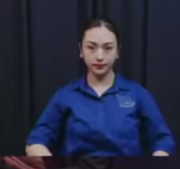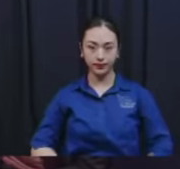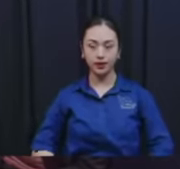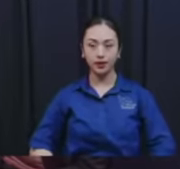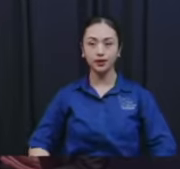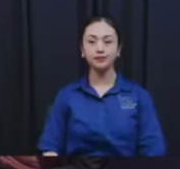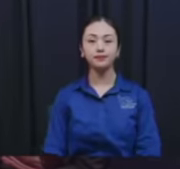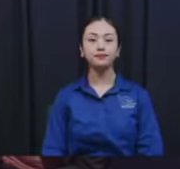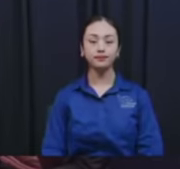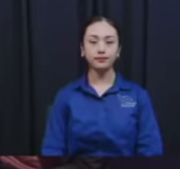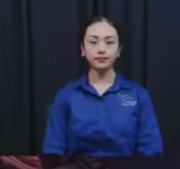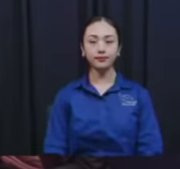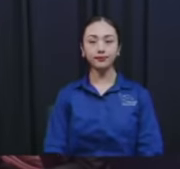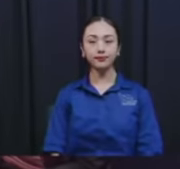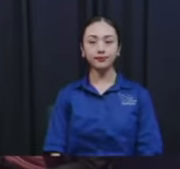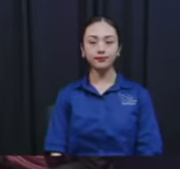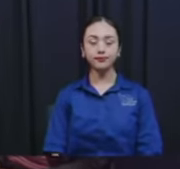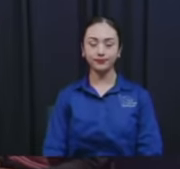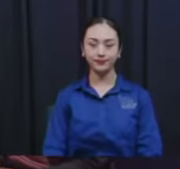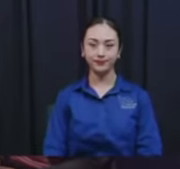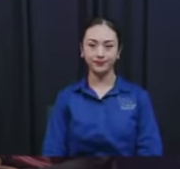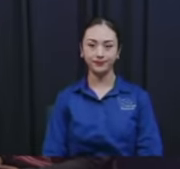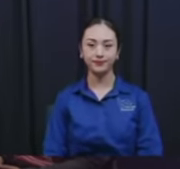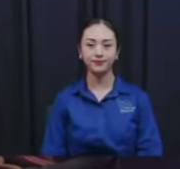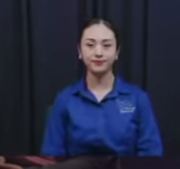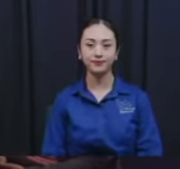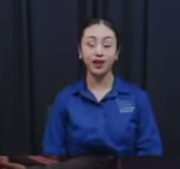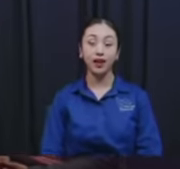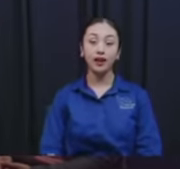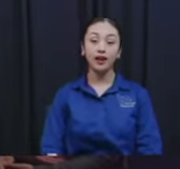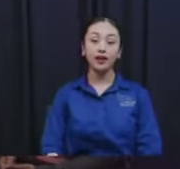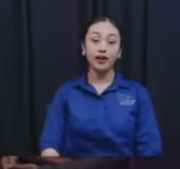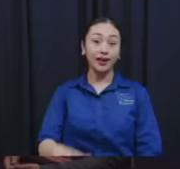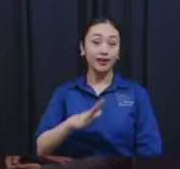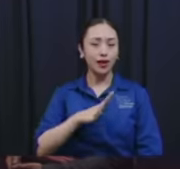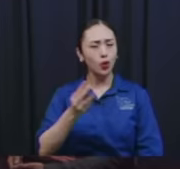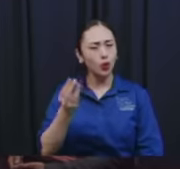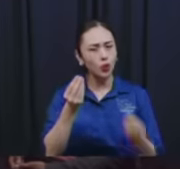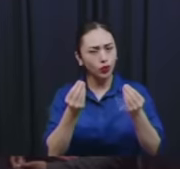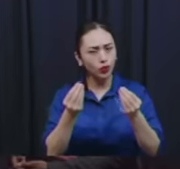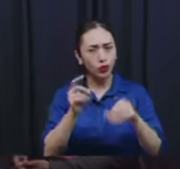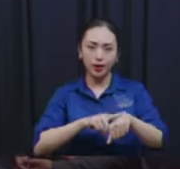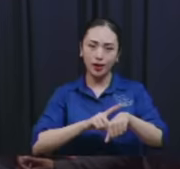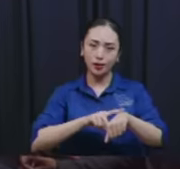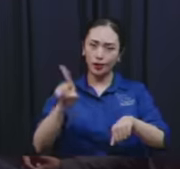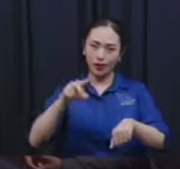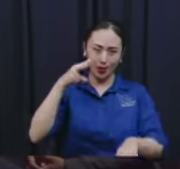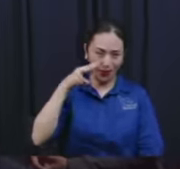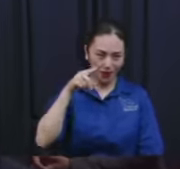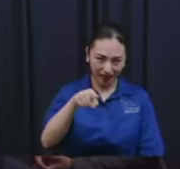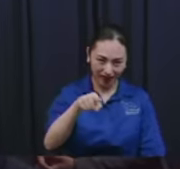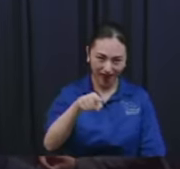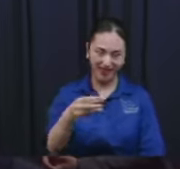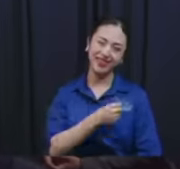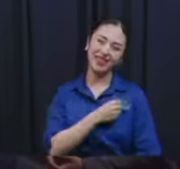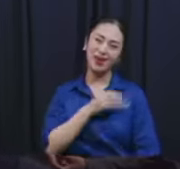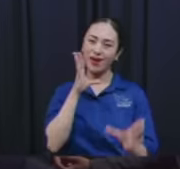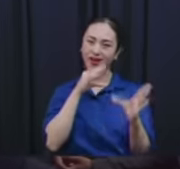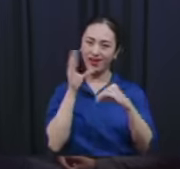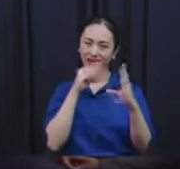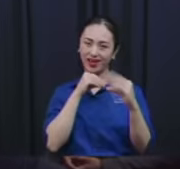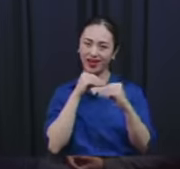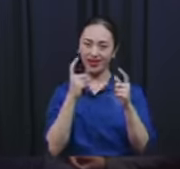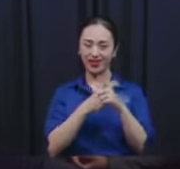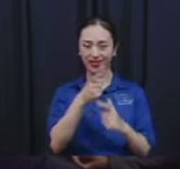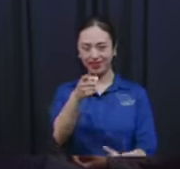Ah perdón que me ponga hablar así pero también tengo tanto tiempo de no ver lo que quiero hablarle